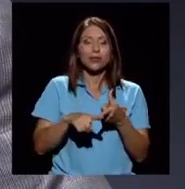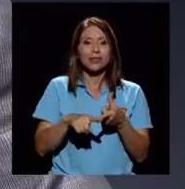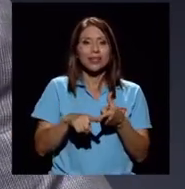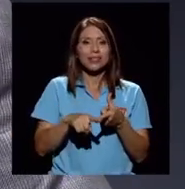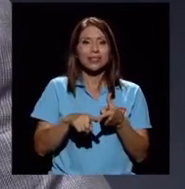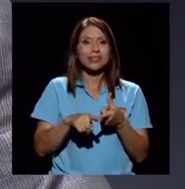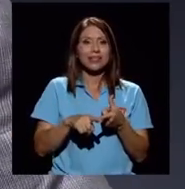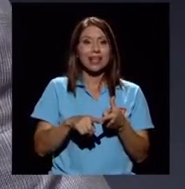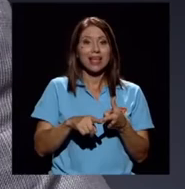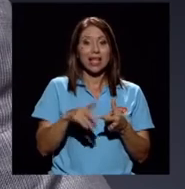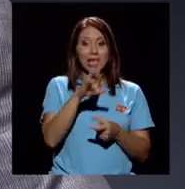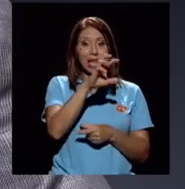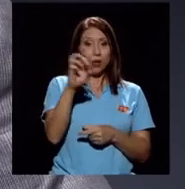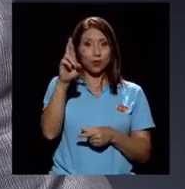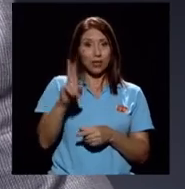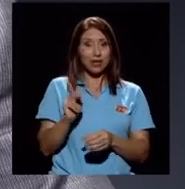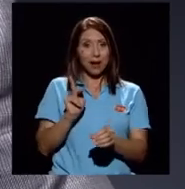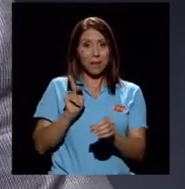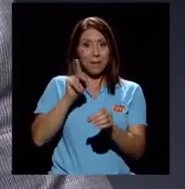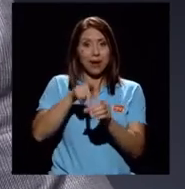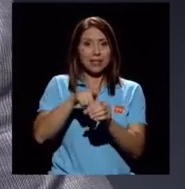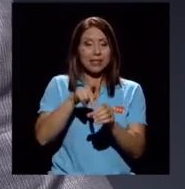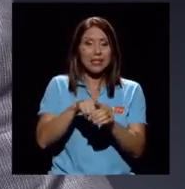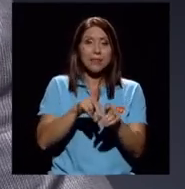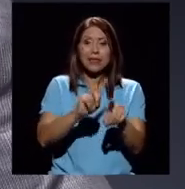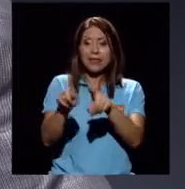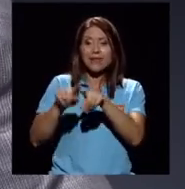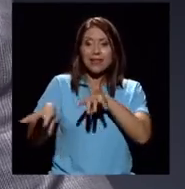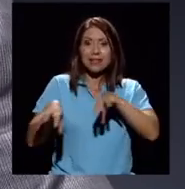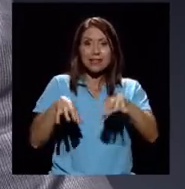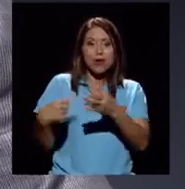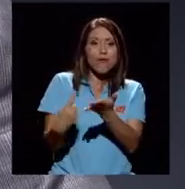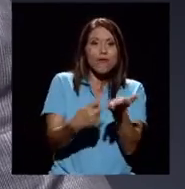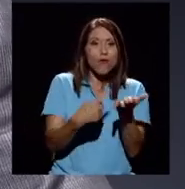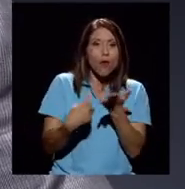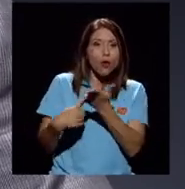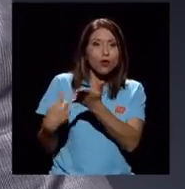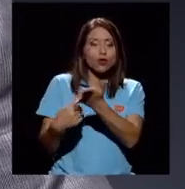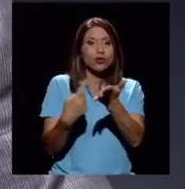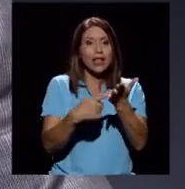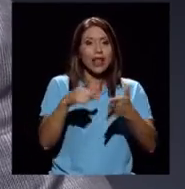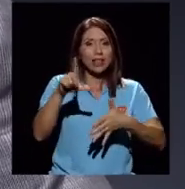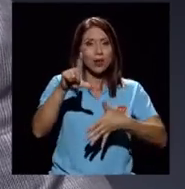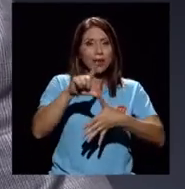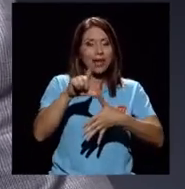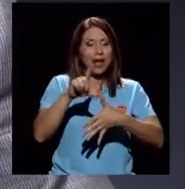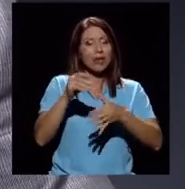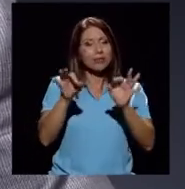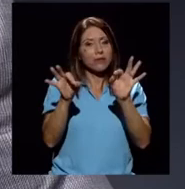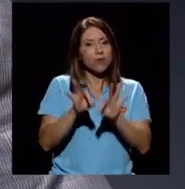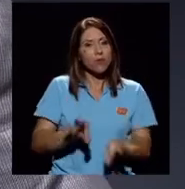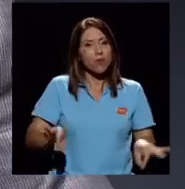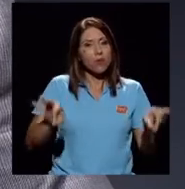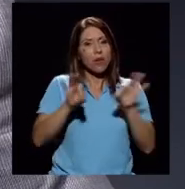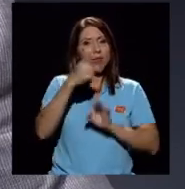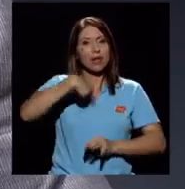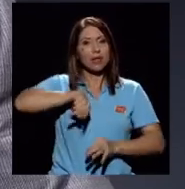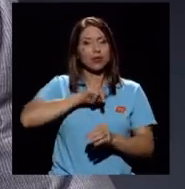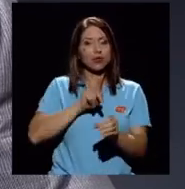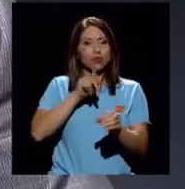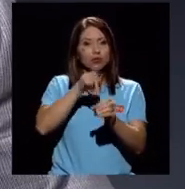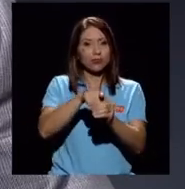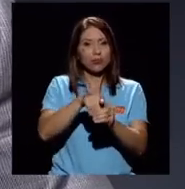de costa rica en foros de latinoamérica es fundamental nosotros seguimos